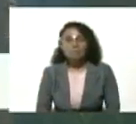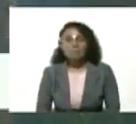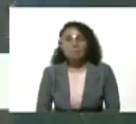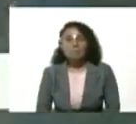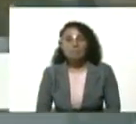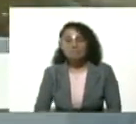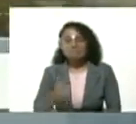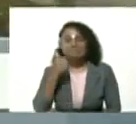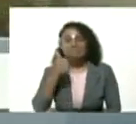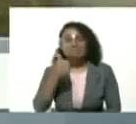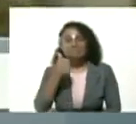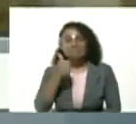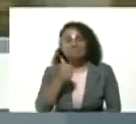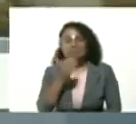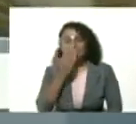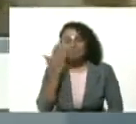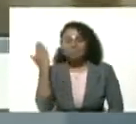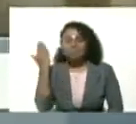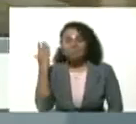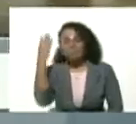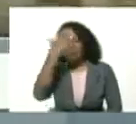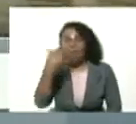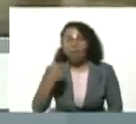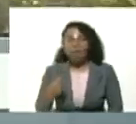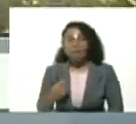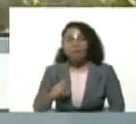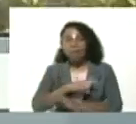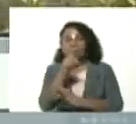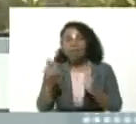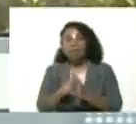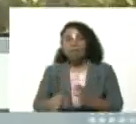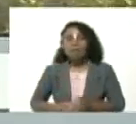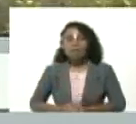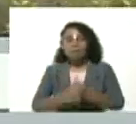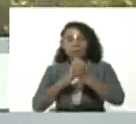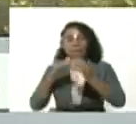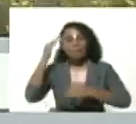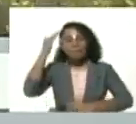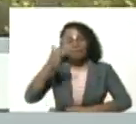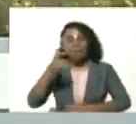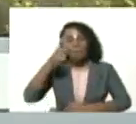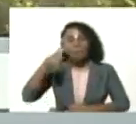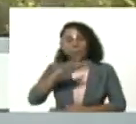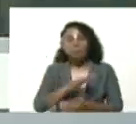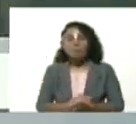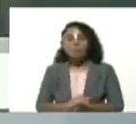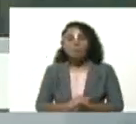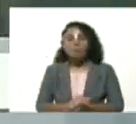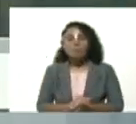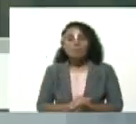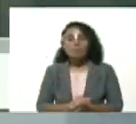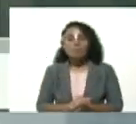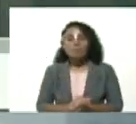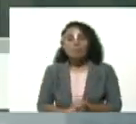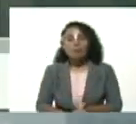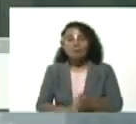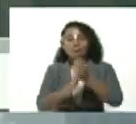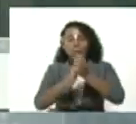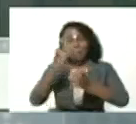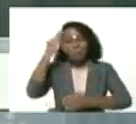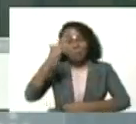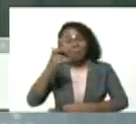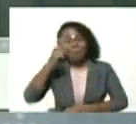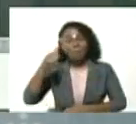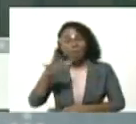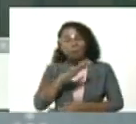Muy bien, fíjate, estos jóvenes generales, líderes militares de pueblo. Ah, padrino, líderes militares de